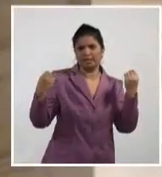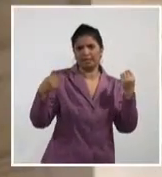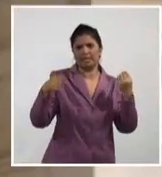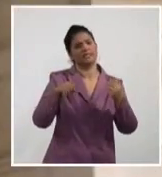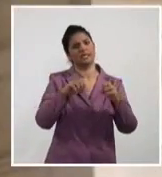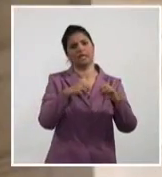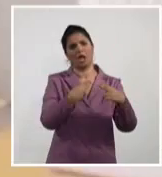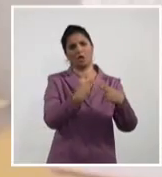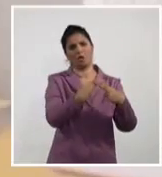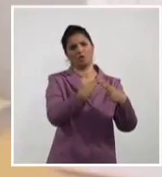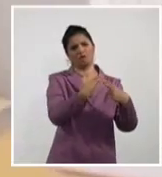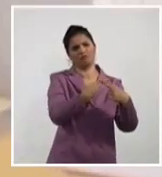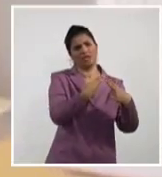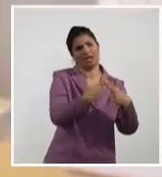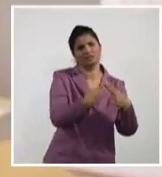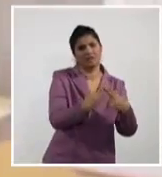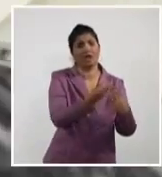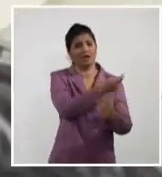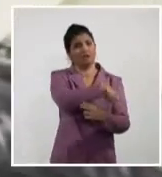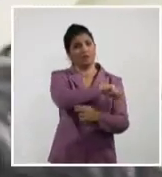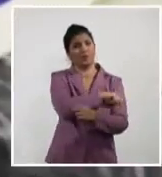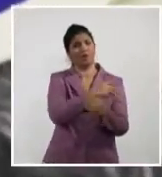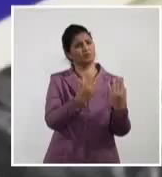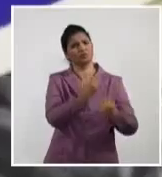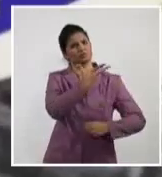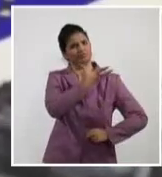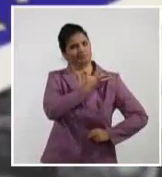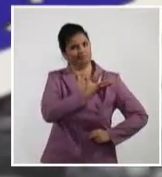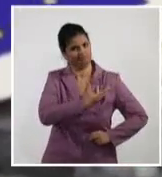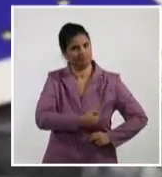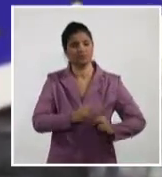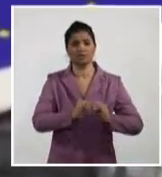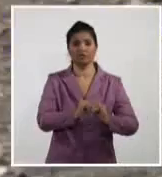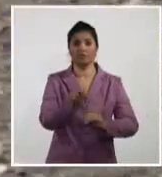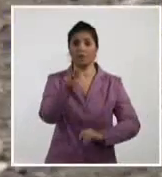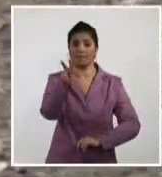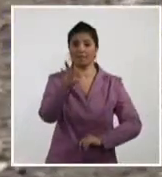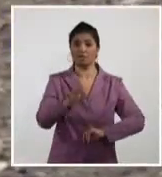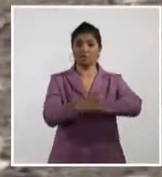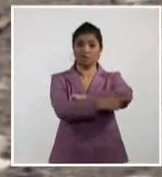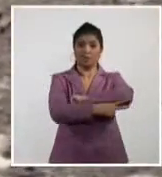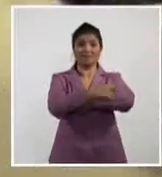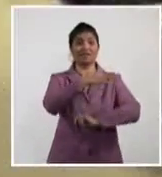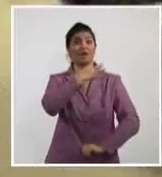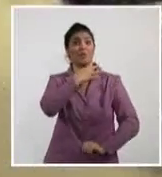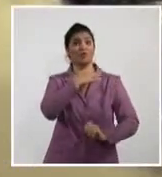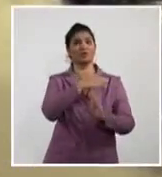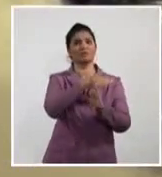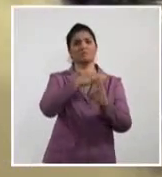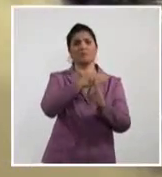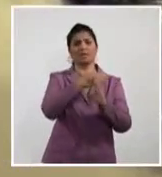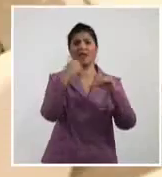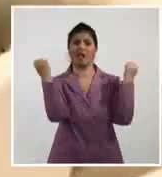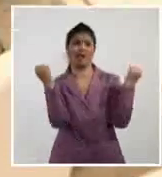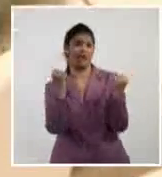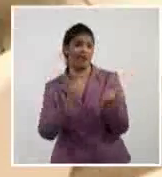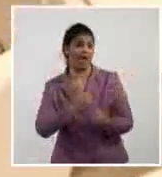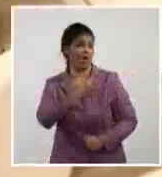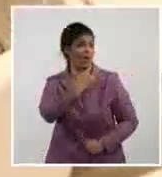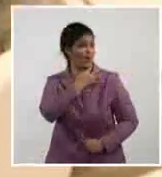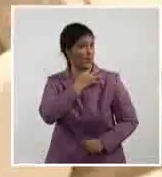confianza y sostienen que de 28 países de ingreso bajo, la mitad está sufriendo problemas